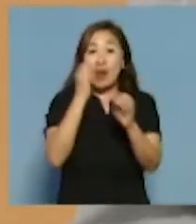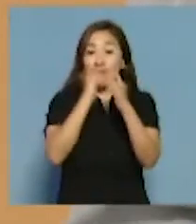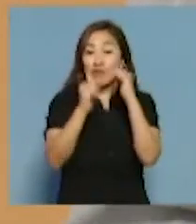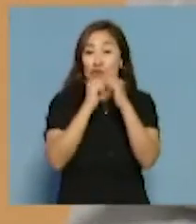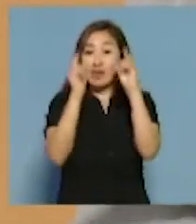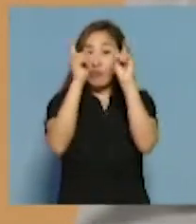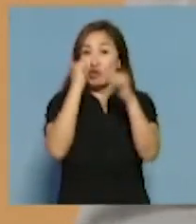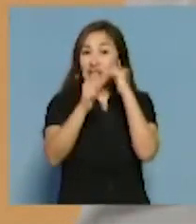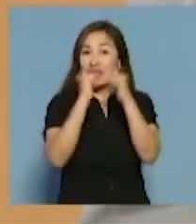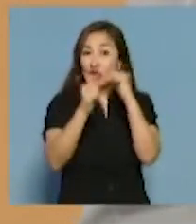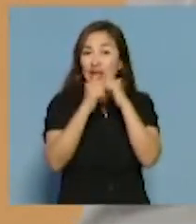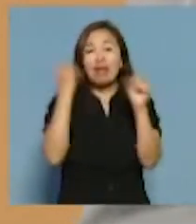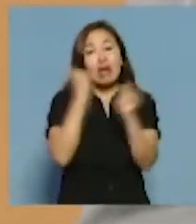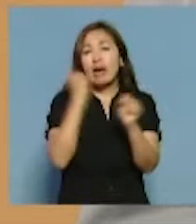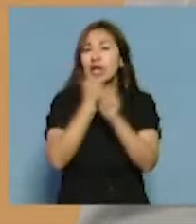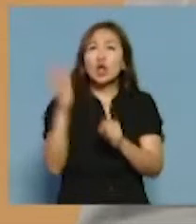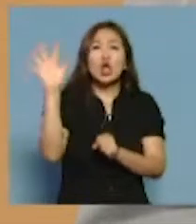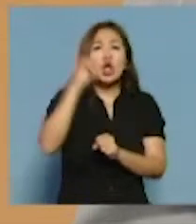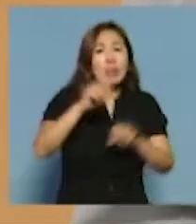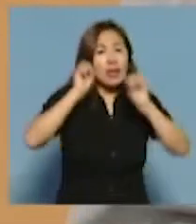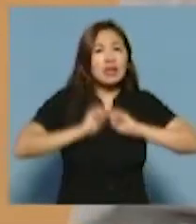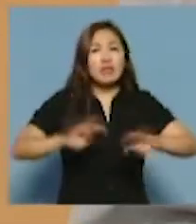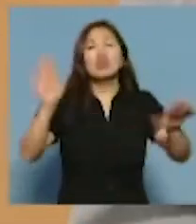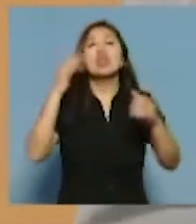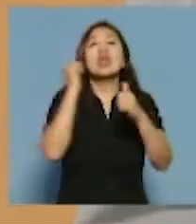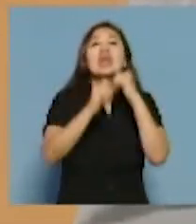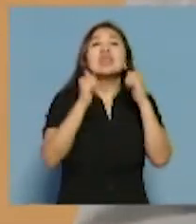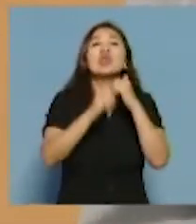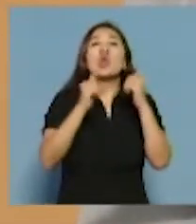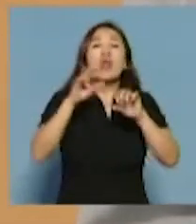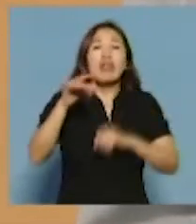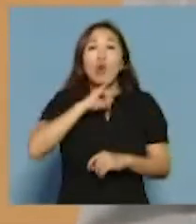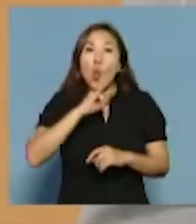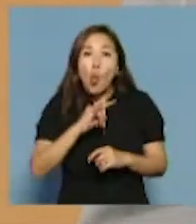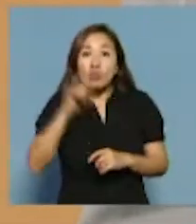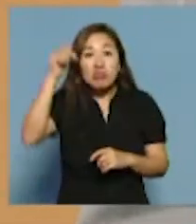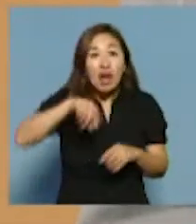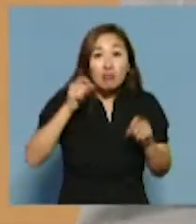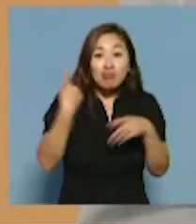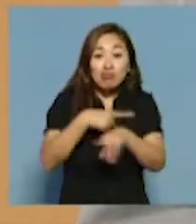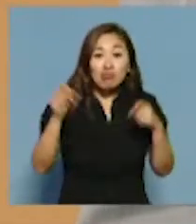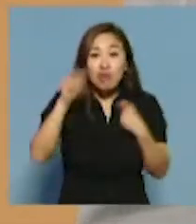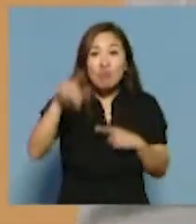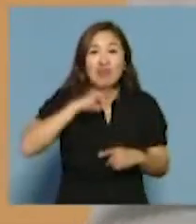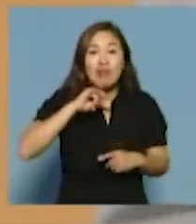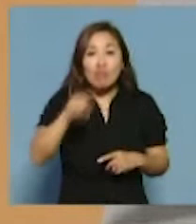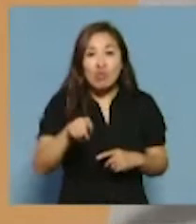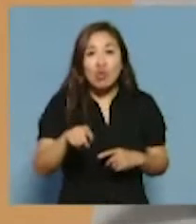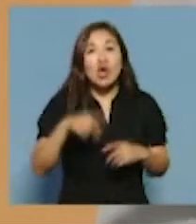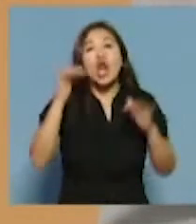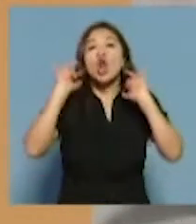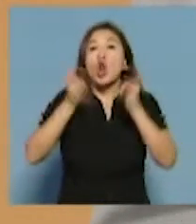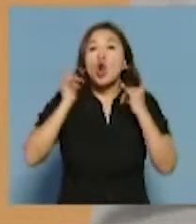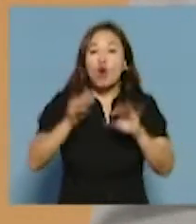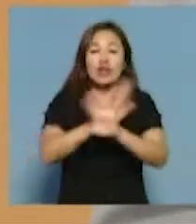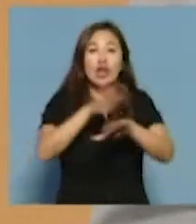trabaja día a día para que se conozca la historia de jujuy nuestra historia regional y bueno y los jóvenes